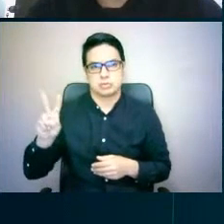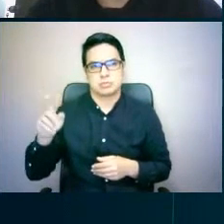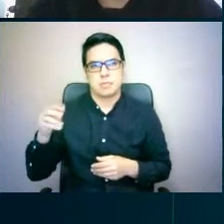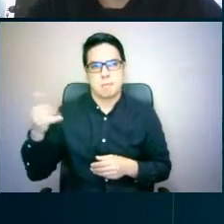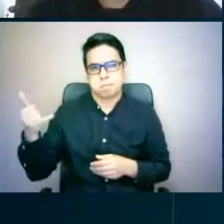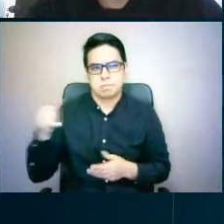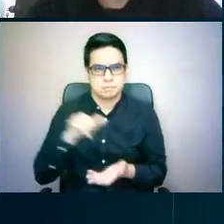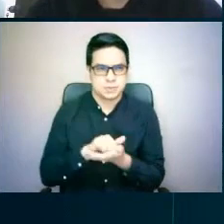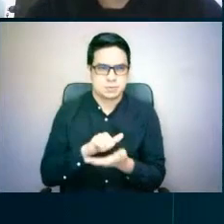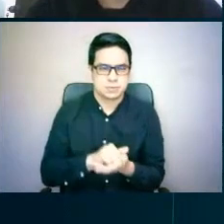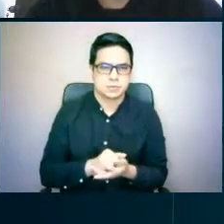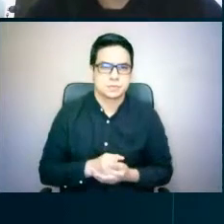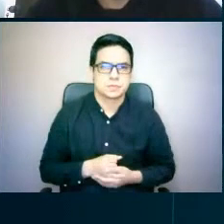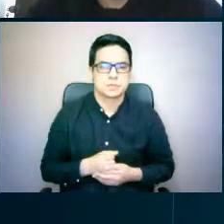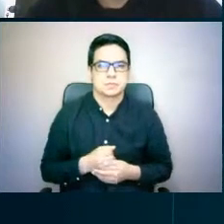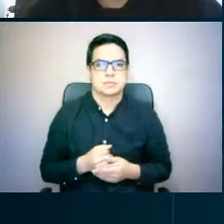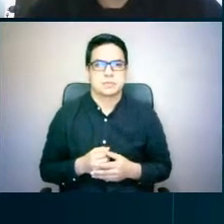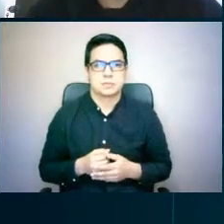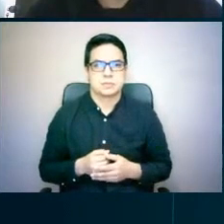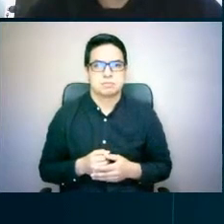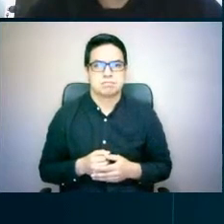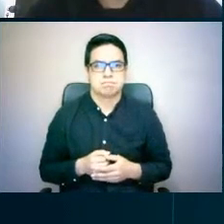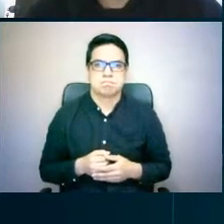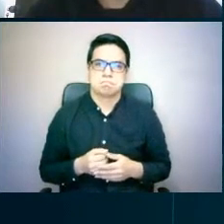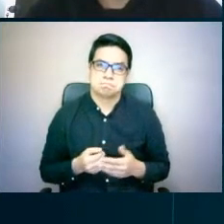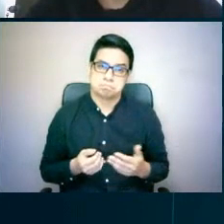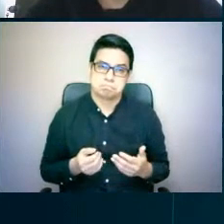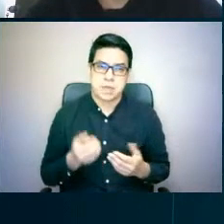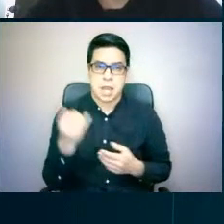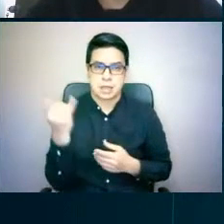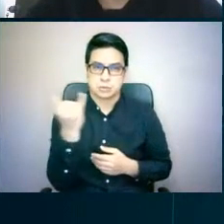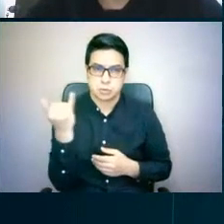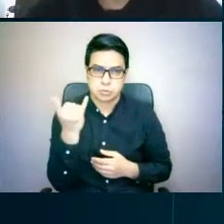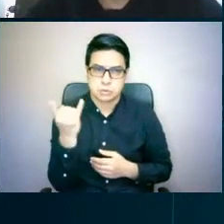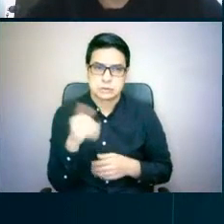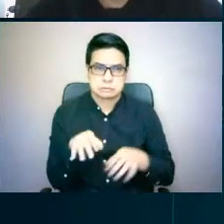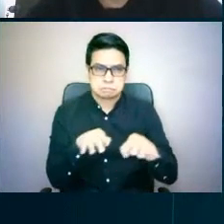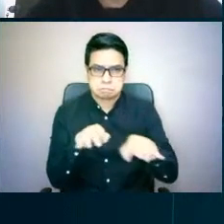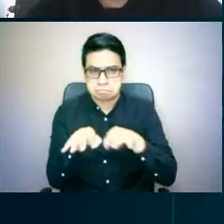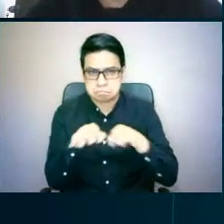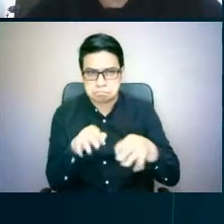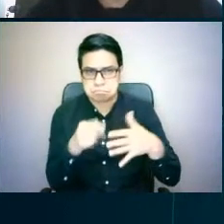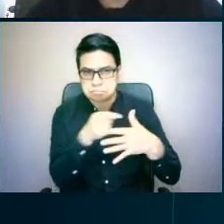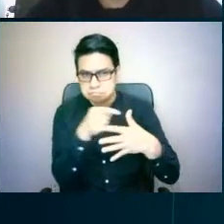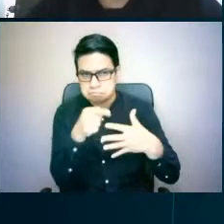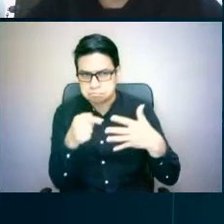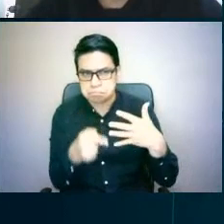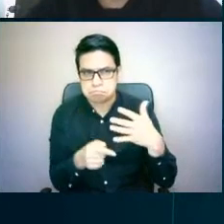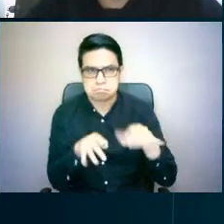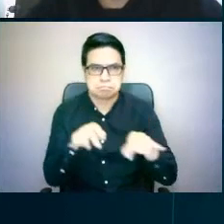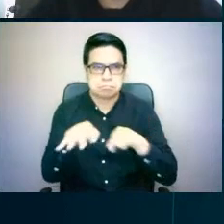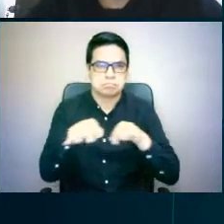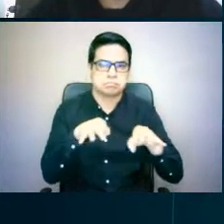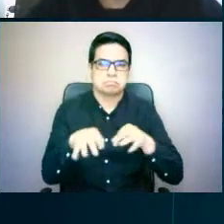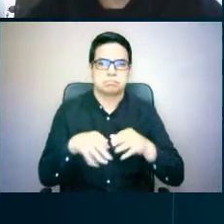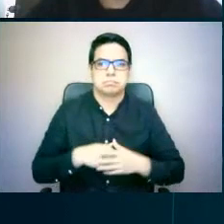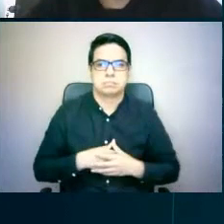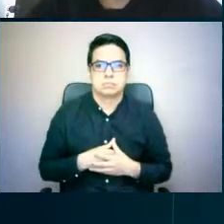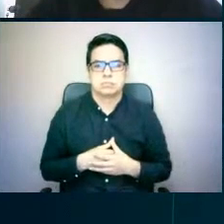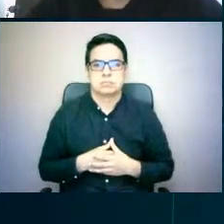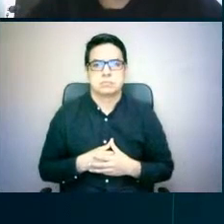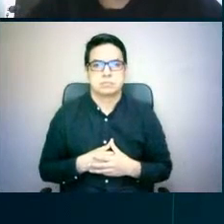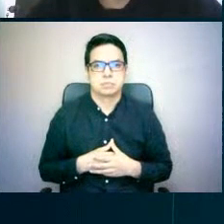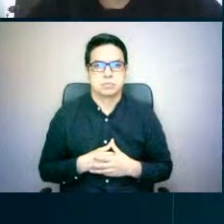Acá tenemos unas consideraciones relacionadas con Siemens para la utilización de